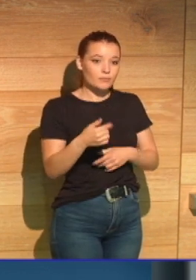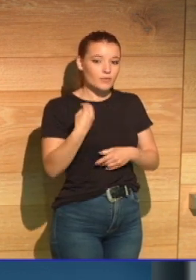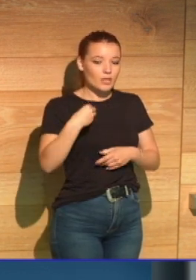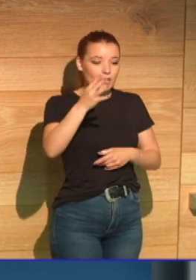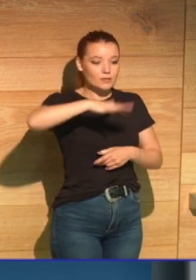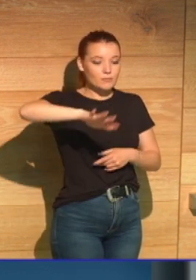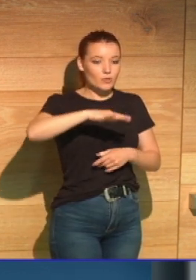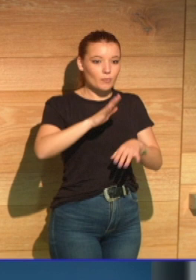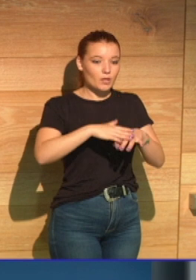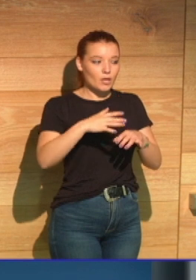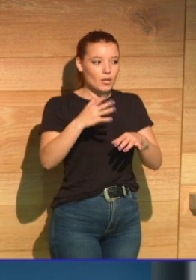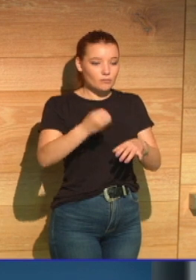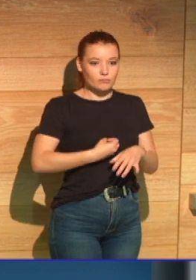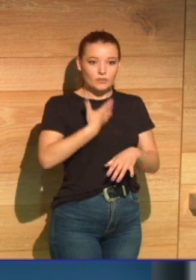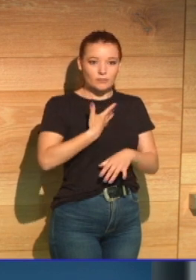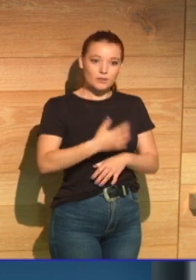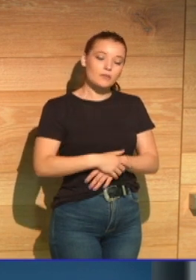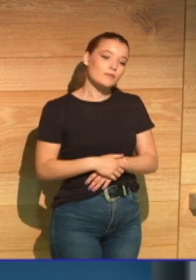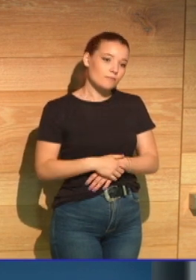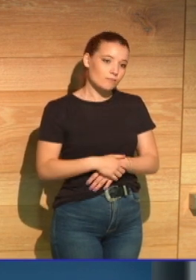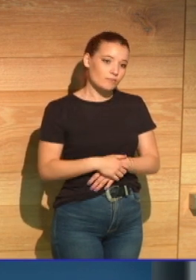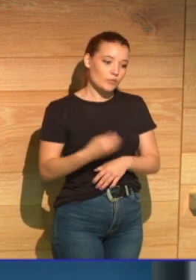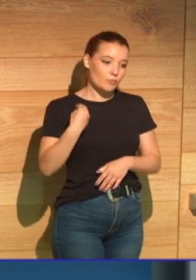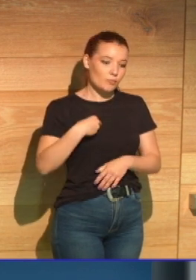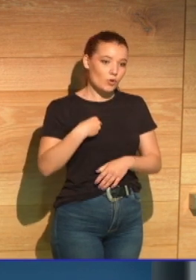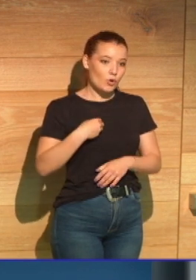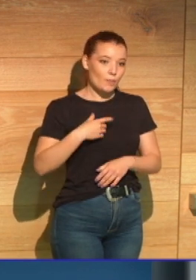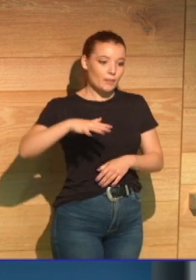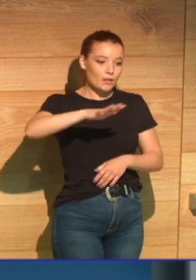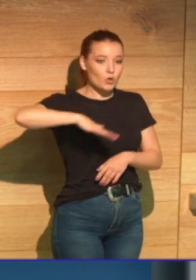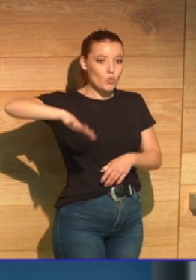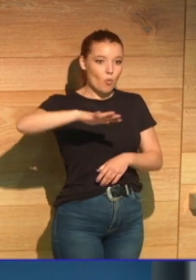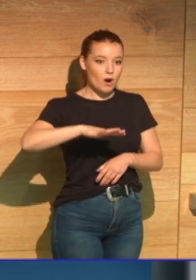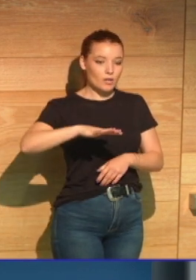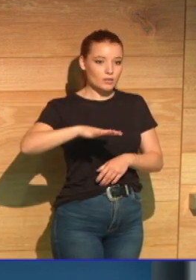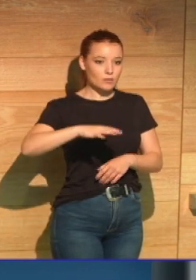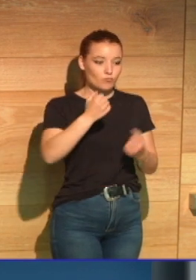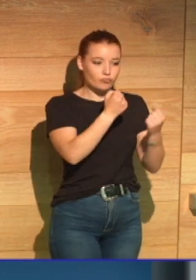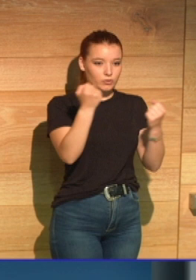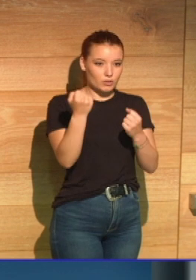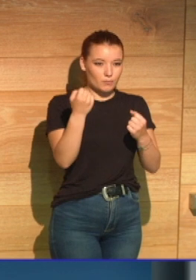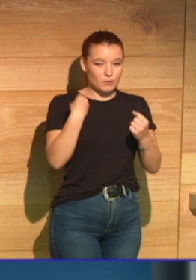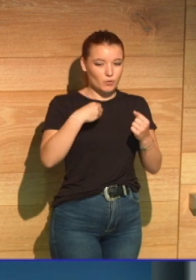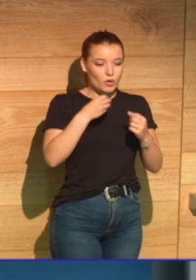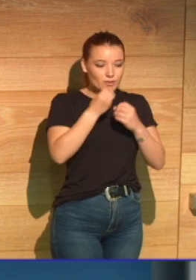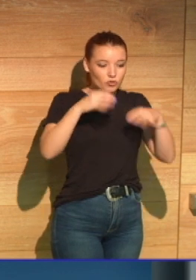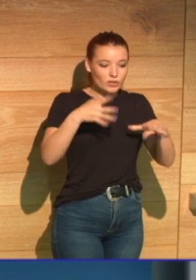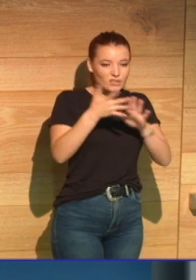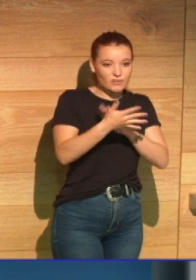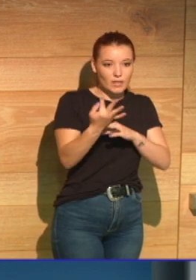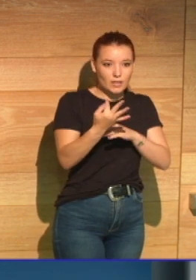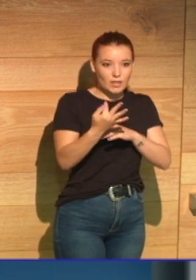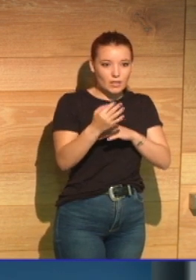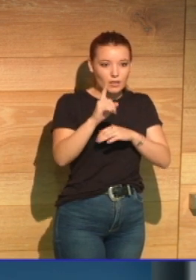inspiración que nos permite hablar desde lugares muy potentes de lo que significa la historia, la construcción de la historia y